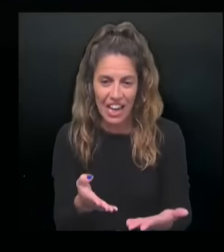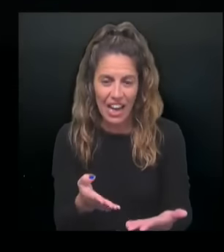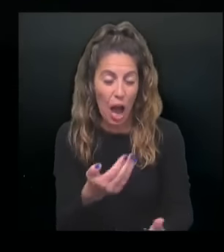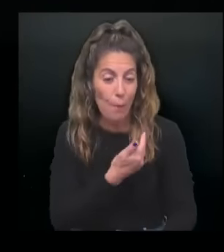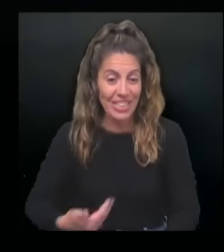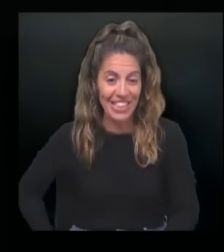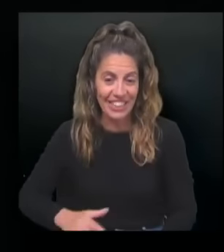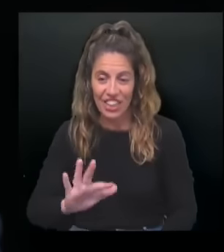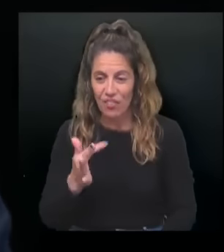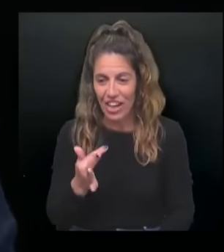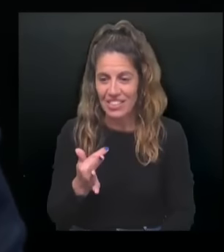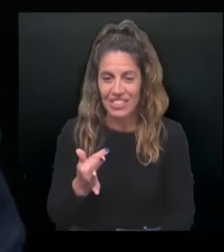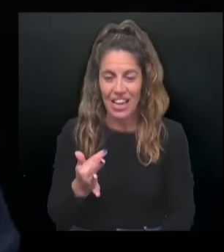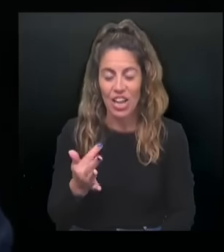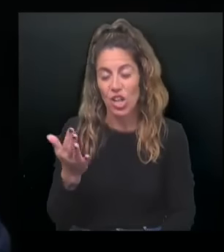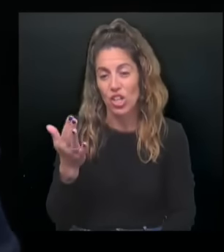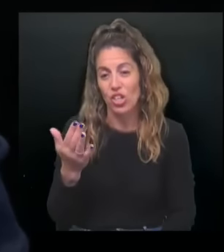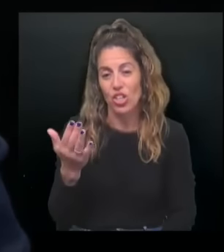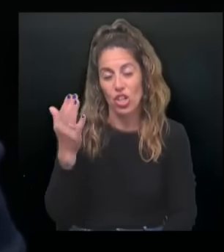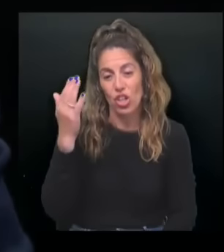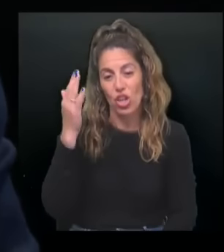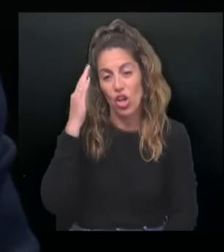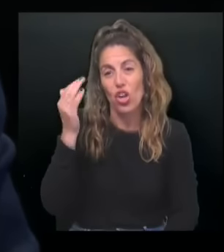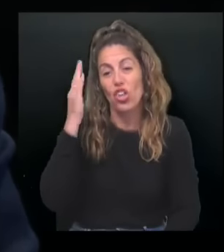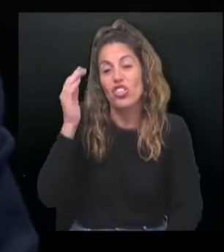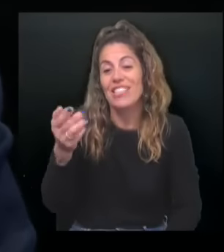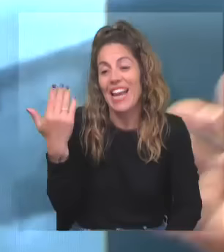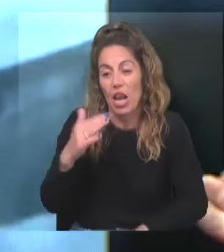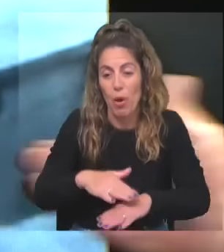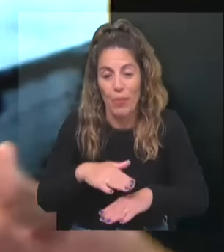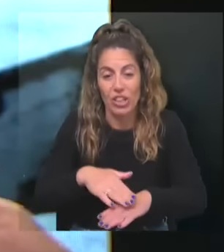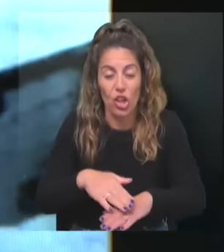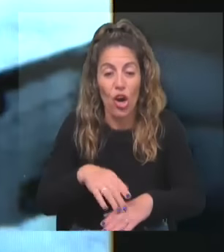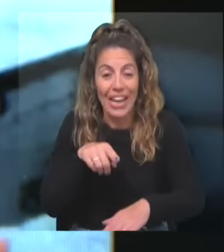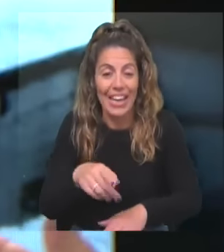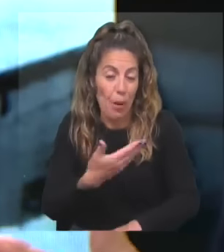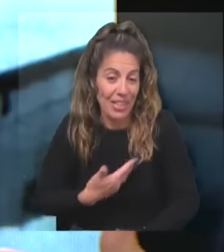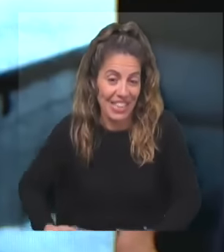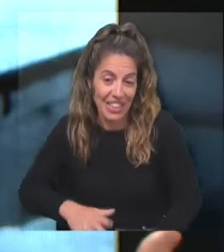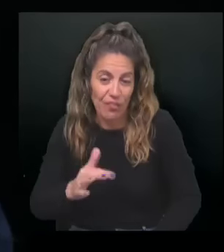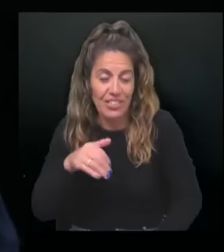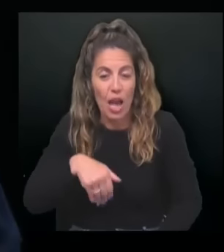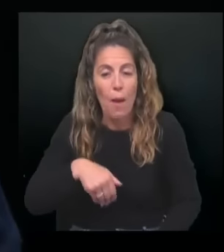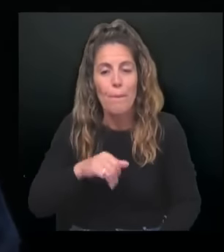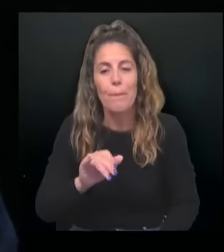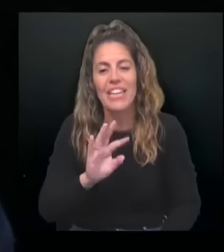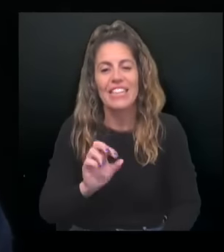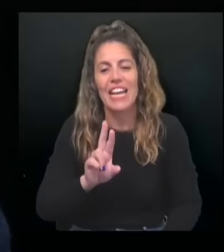presidente de Francia, o bueno, no sé si era en ese momento el presidente, a Mitterrand en el gallinero de la huella. ¿Qué era la